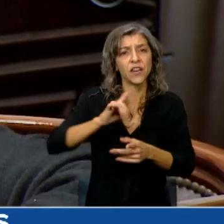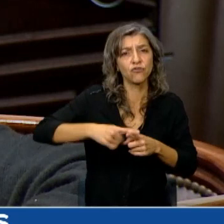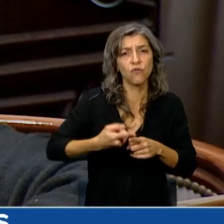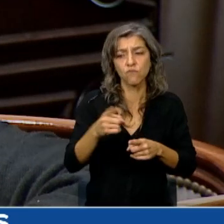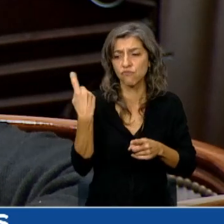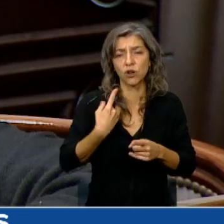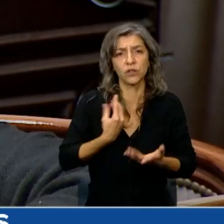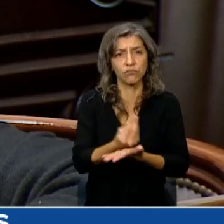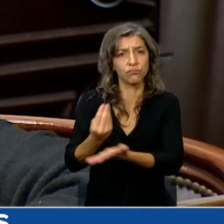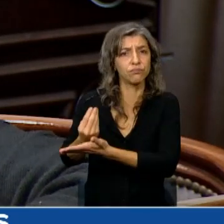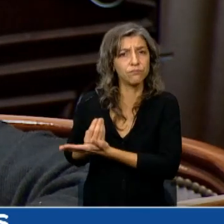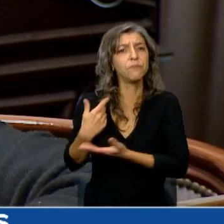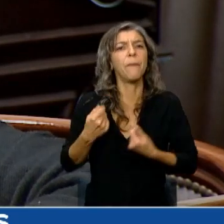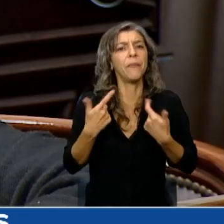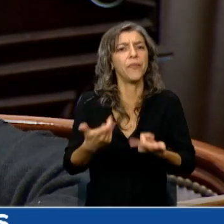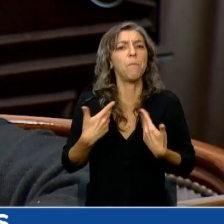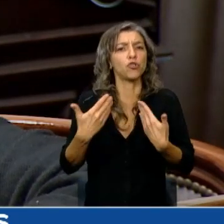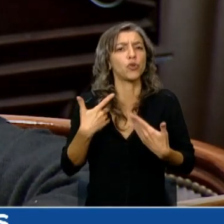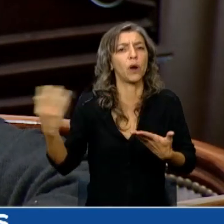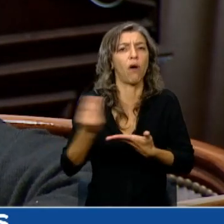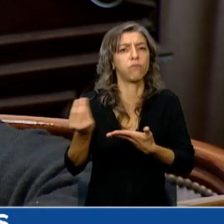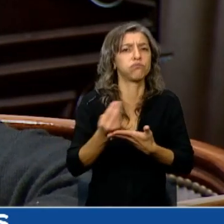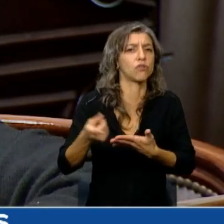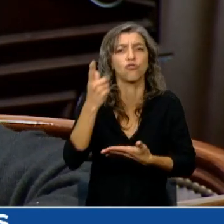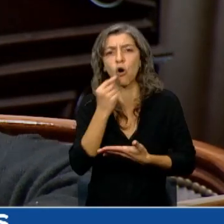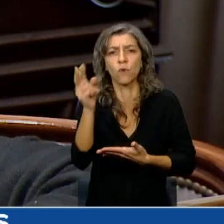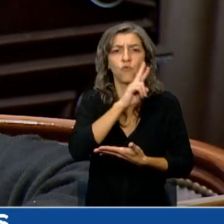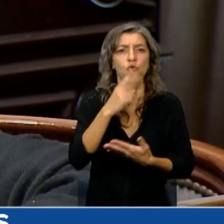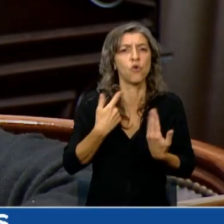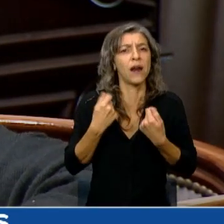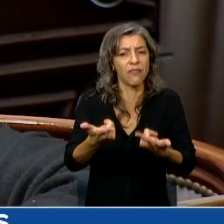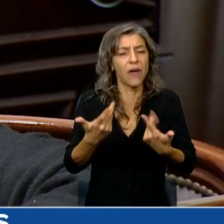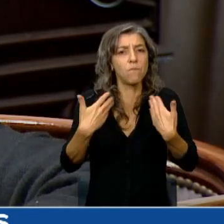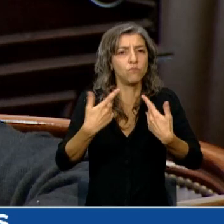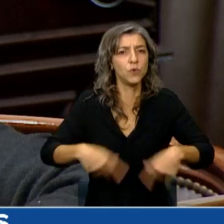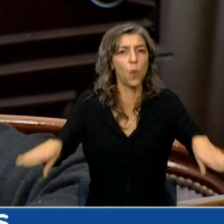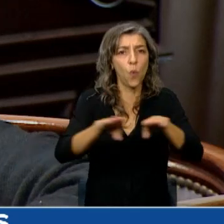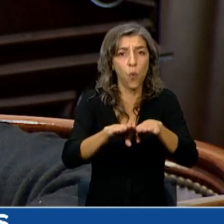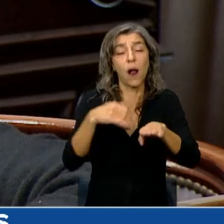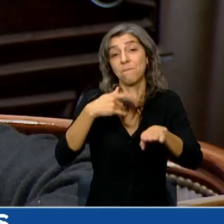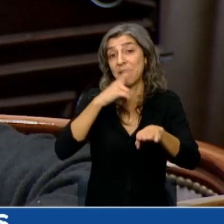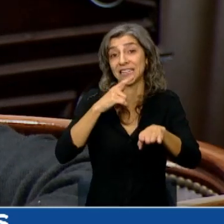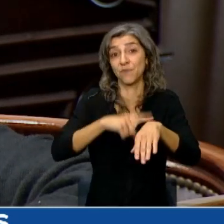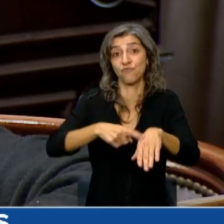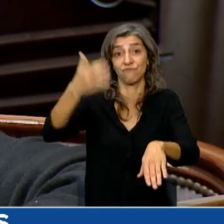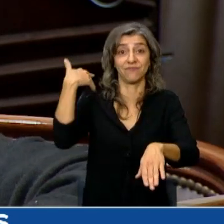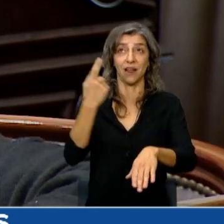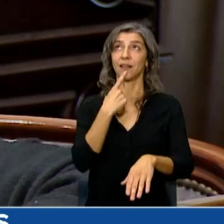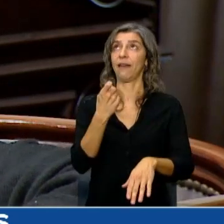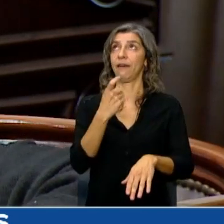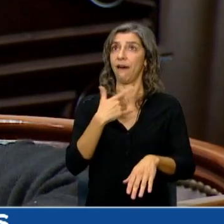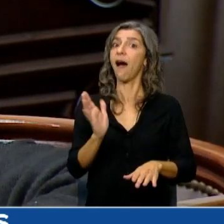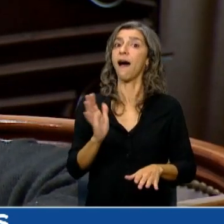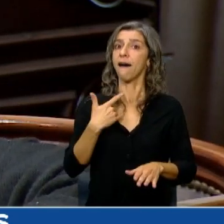mediante la igualdad real de oportunidades entre varones y mujeres. Parece que había gente que se daba cuenta que la oportunidad no era